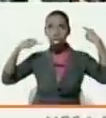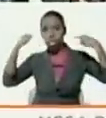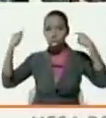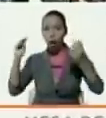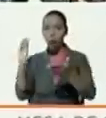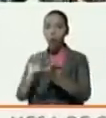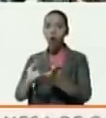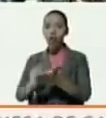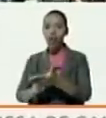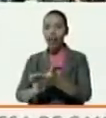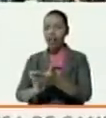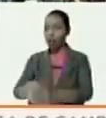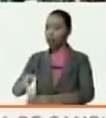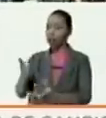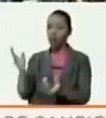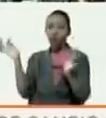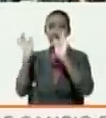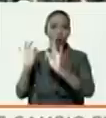aplicar medidas.